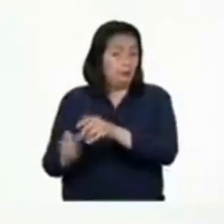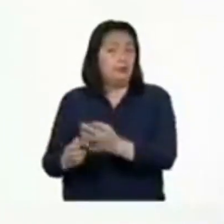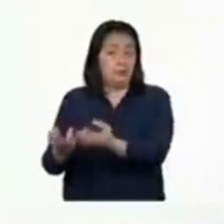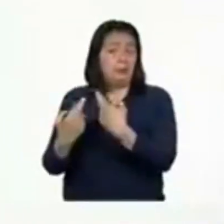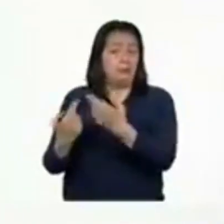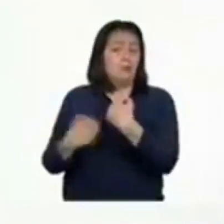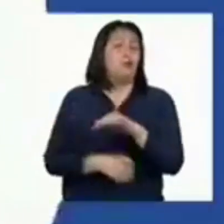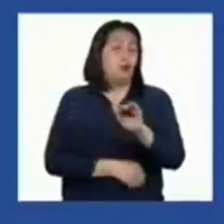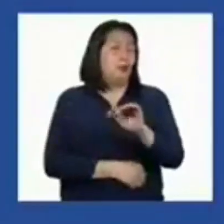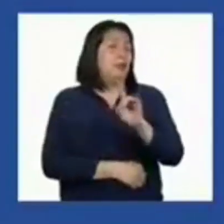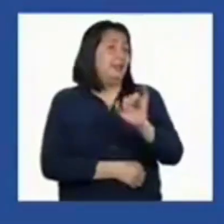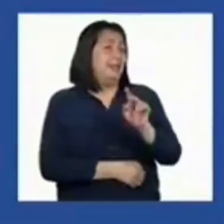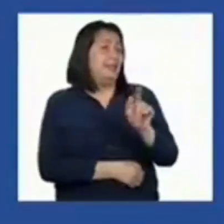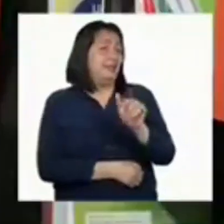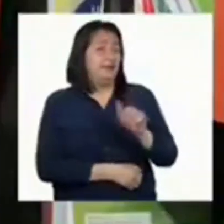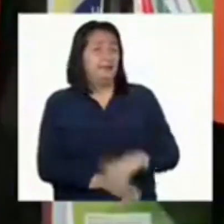sus respuestas, profesor.